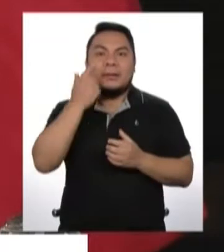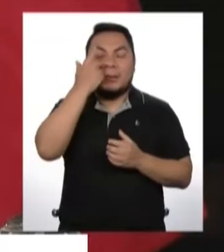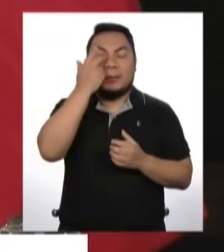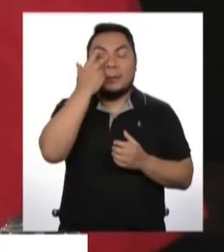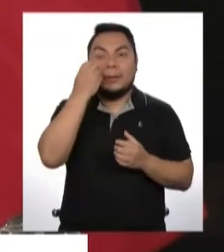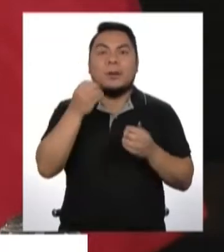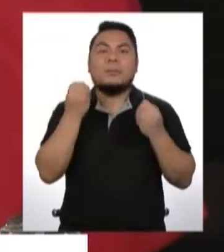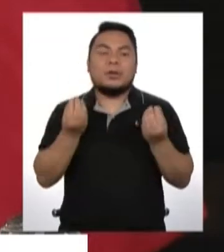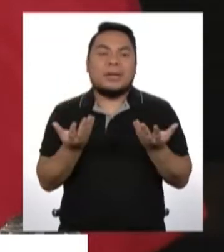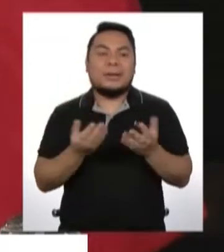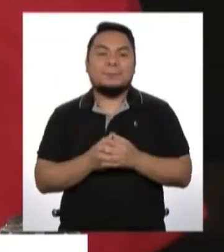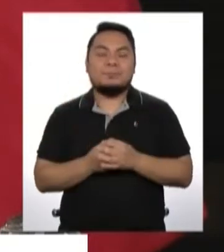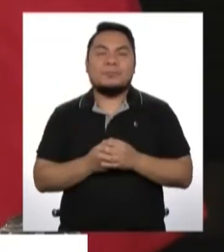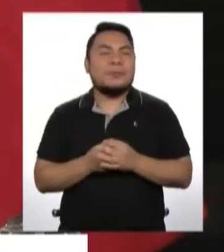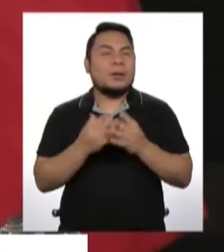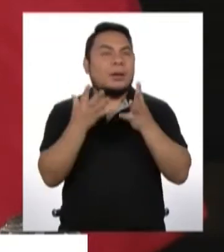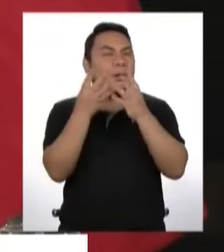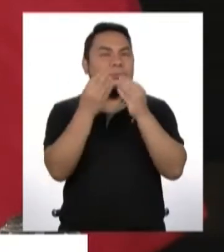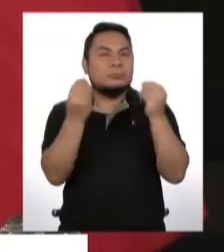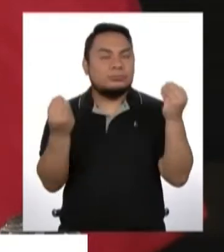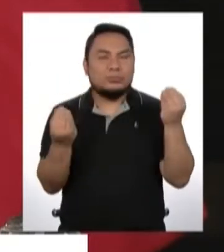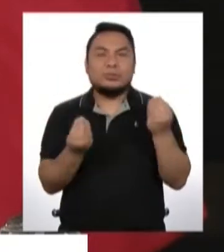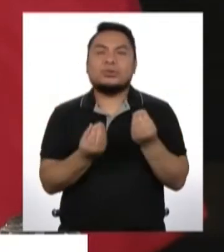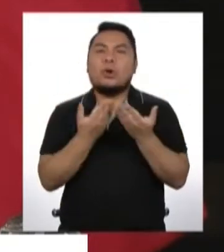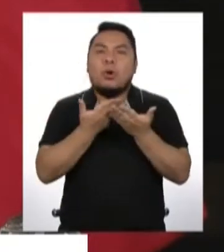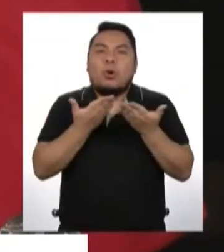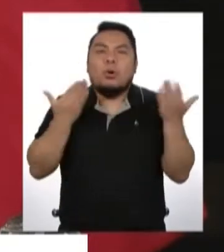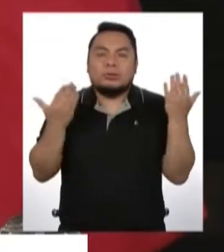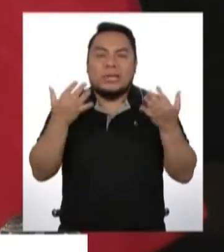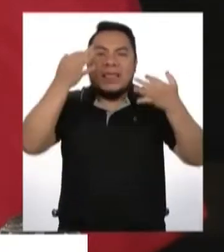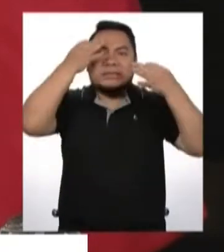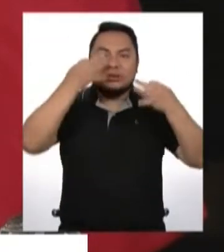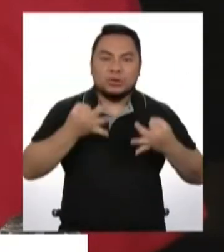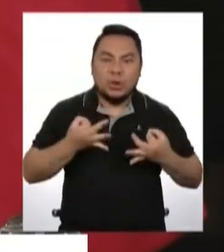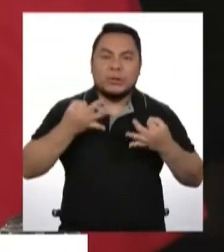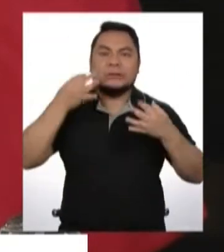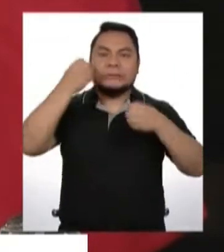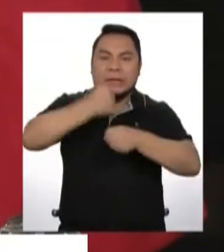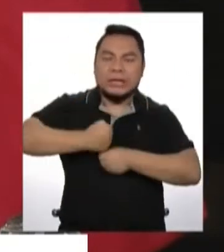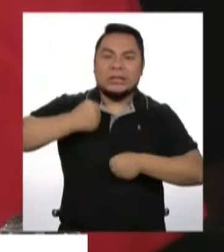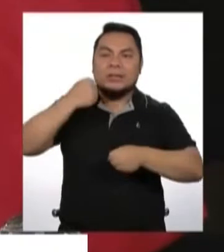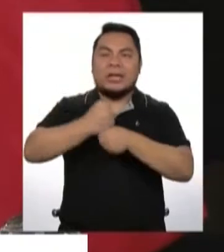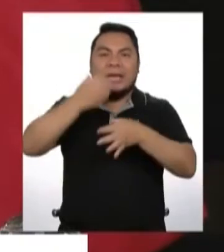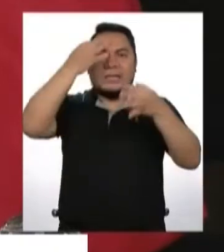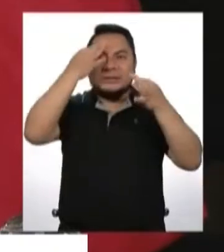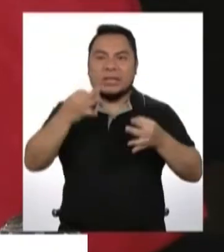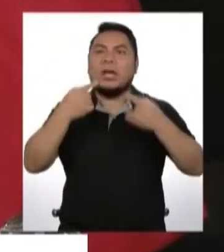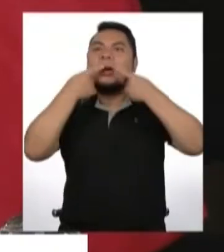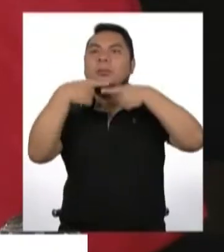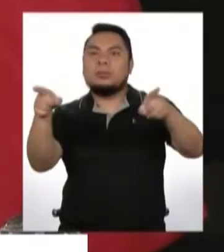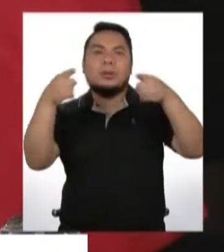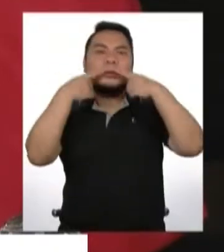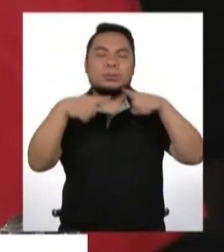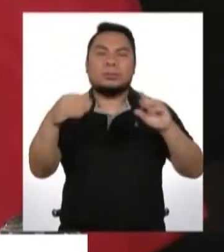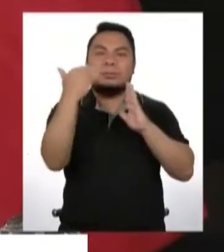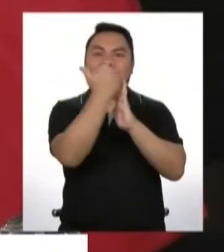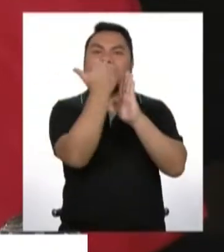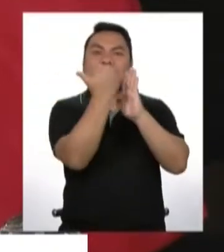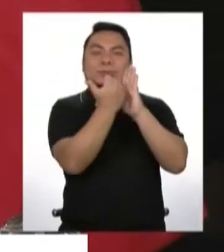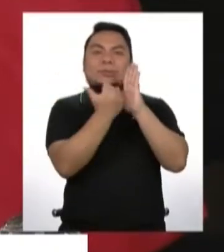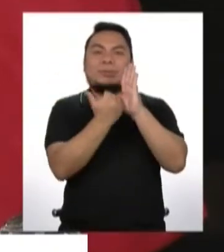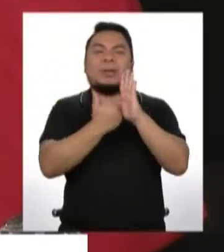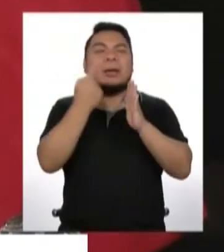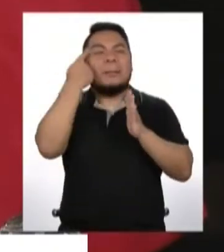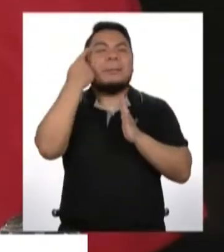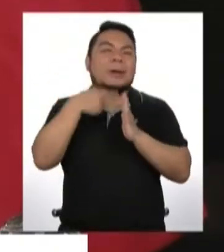la gran cantidad de decisiones que hemos tomado en este mes para estar lo mejor preparados como